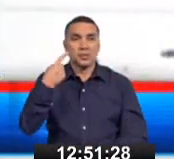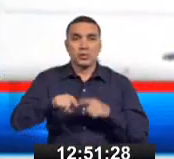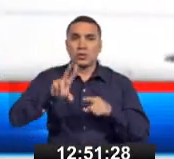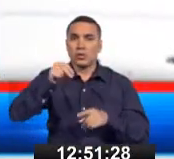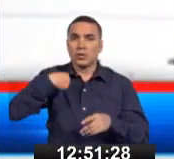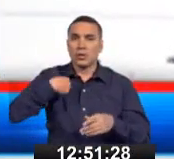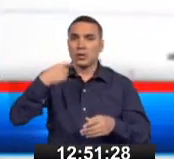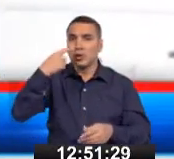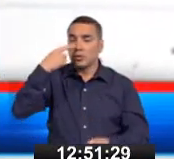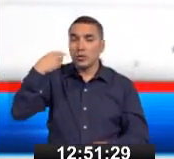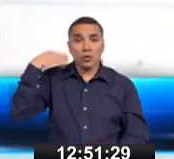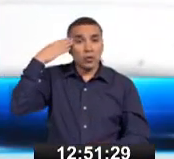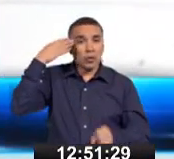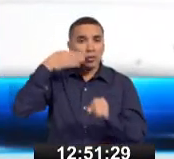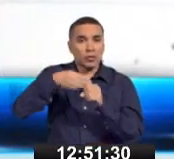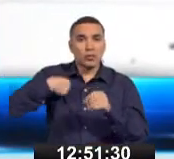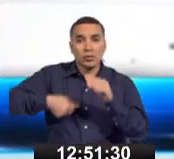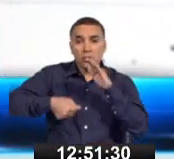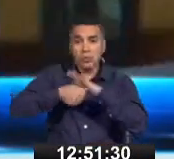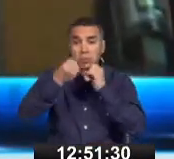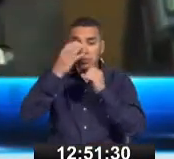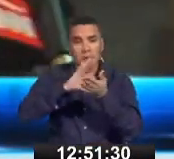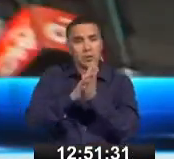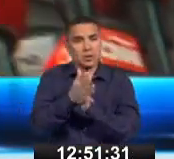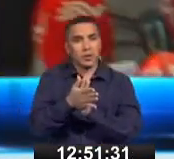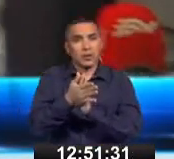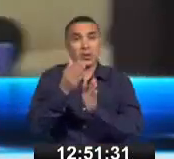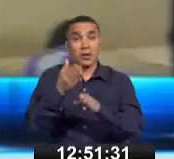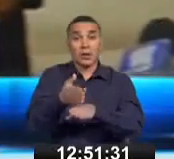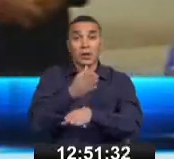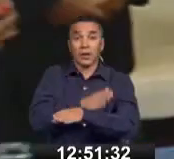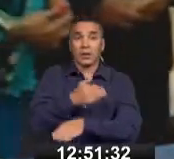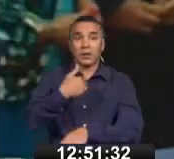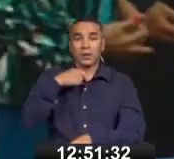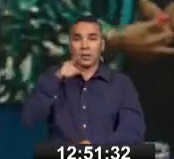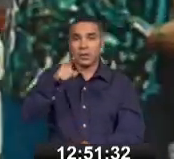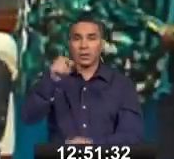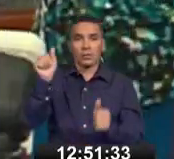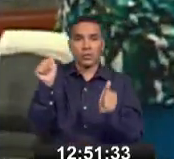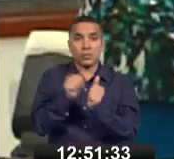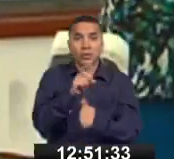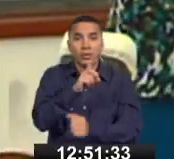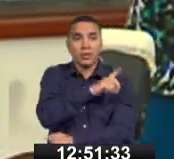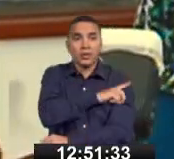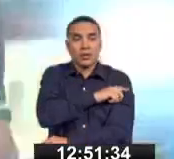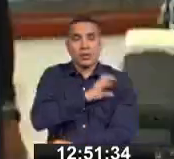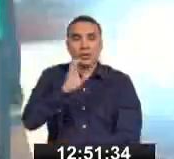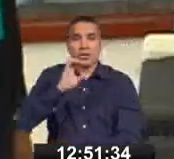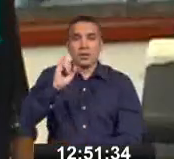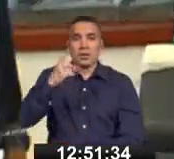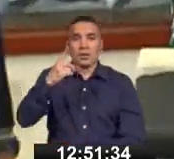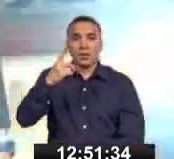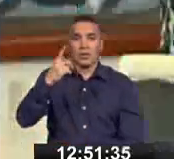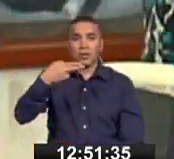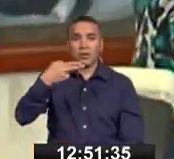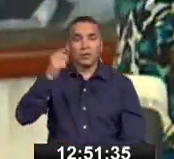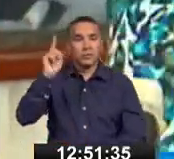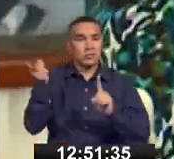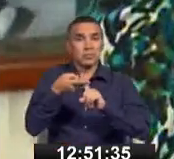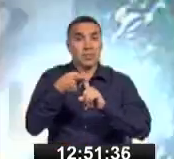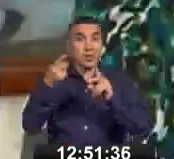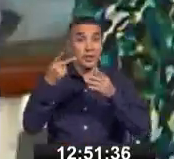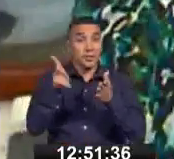ninguna intención de ocultar información. Y es que horas antes, ellos junto a los delegados de la CIDH revisaron por primera vez